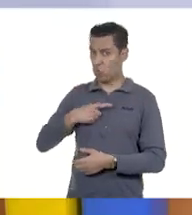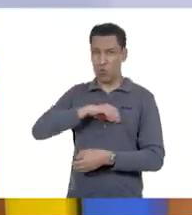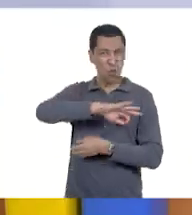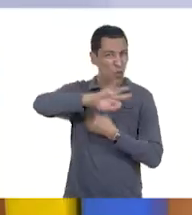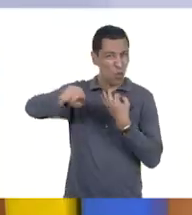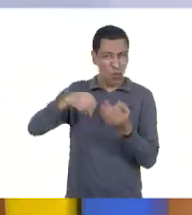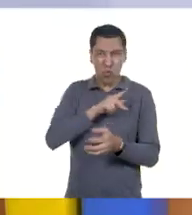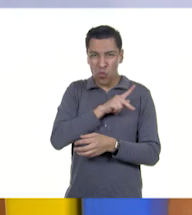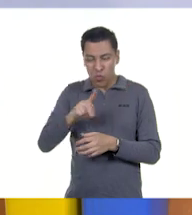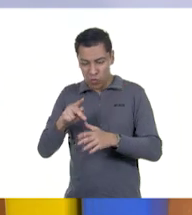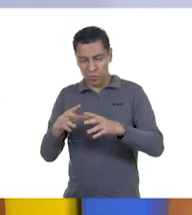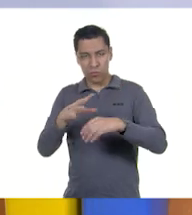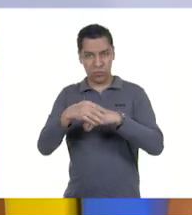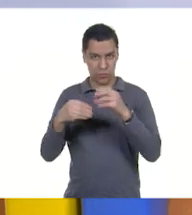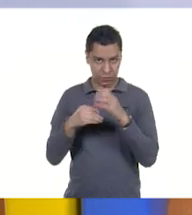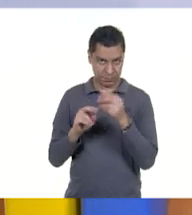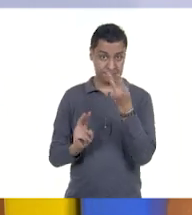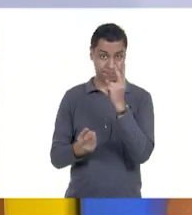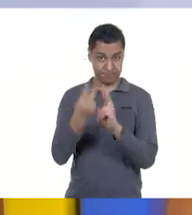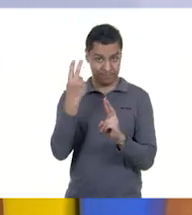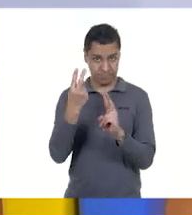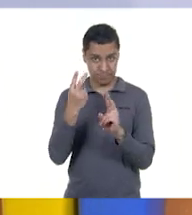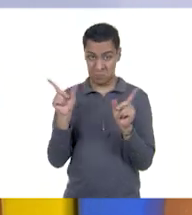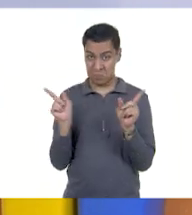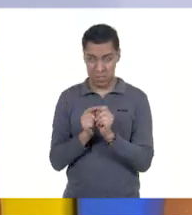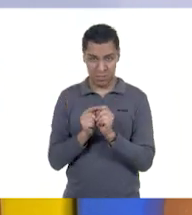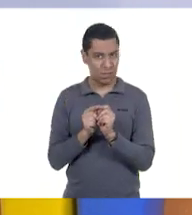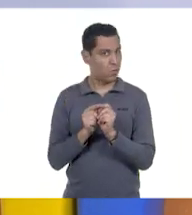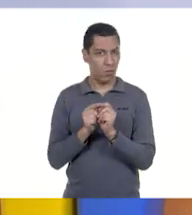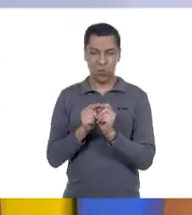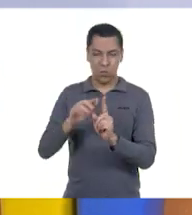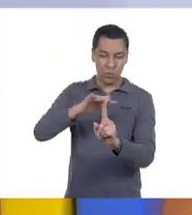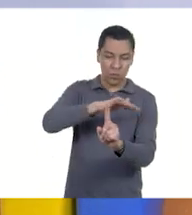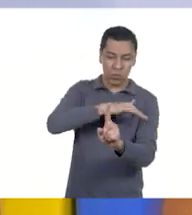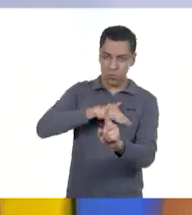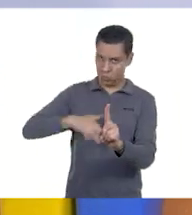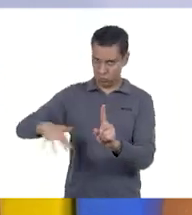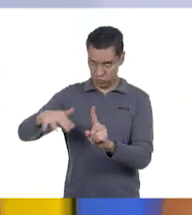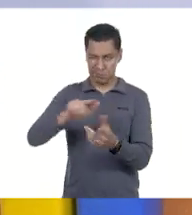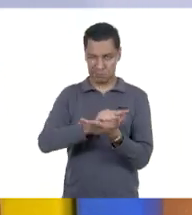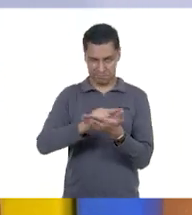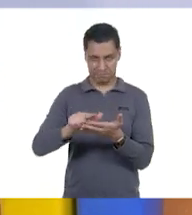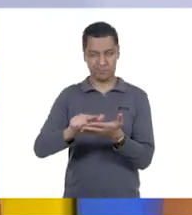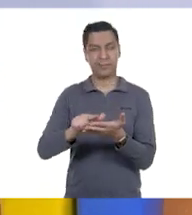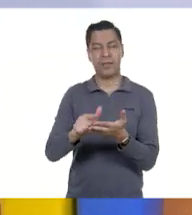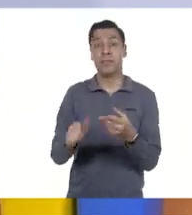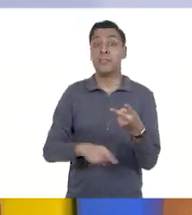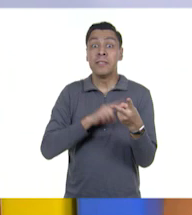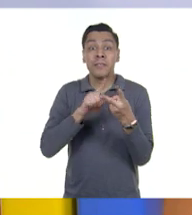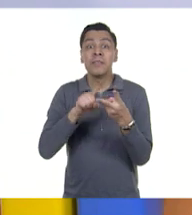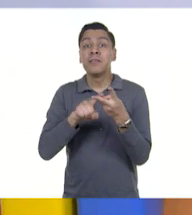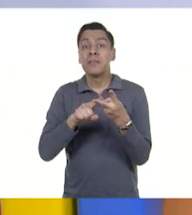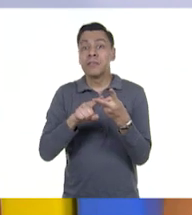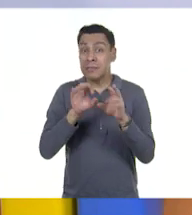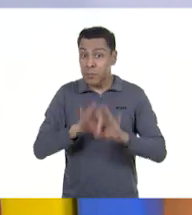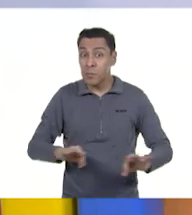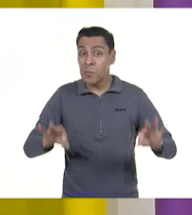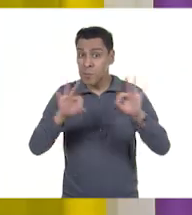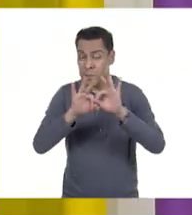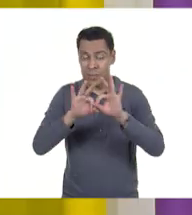superficies, frutas y verduras, también hay otro hábito que es muy importante que sigamos repasando. ¿Cuál crees que